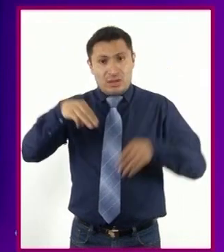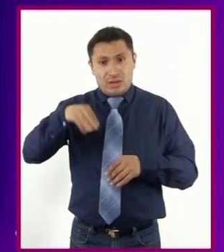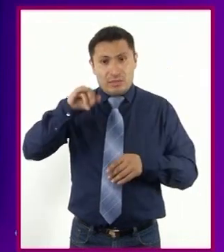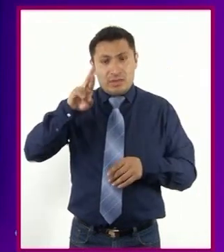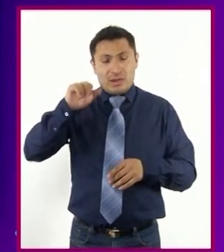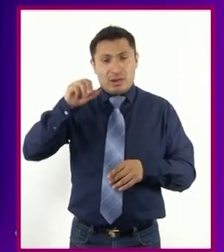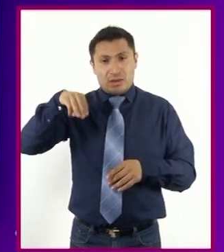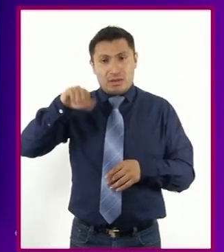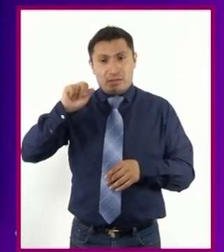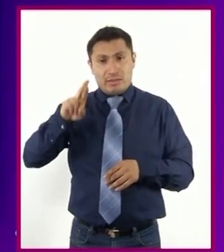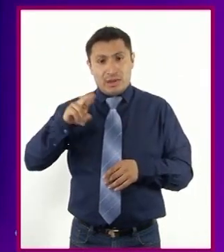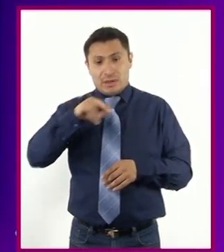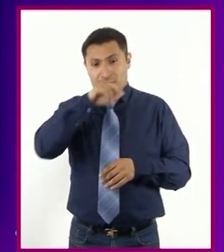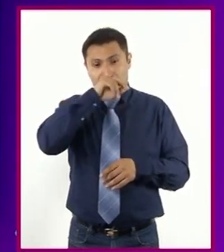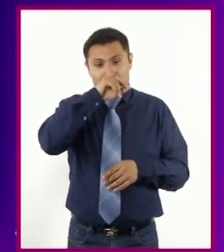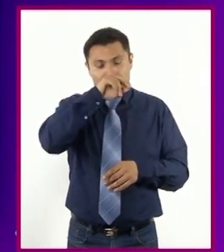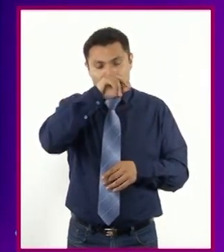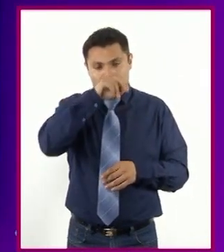Miramar.